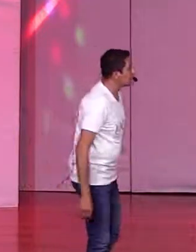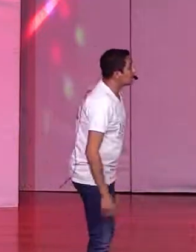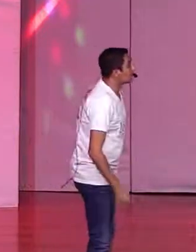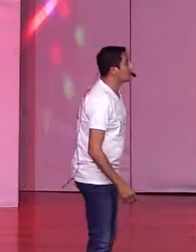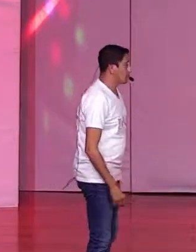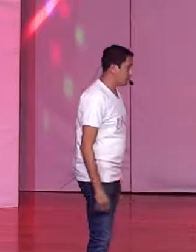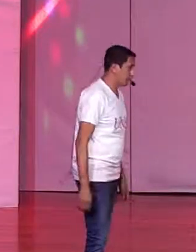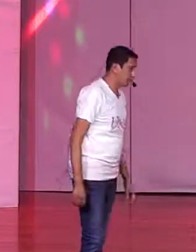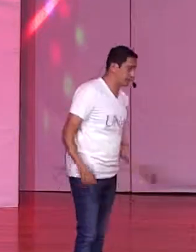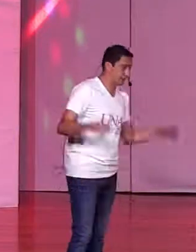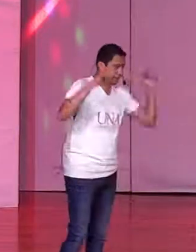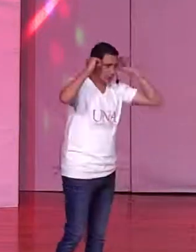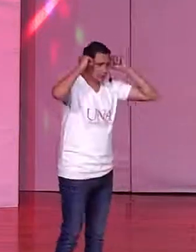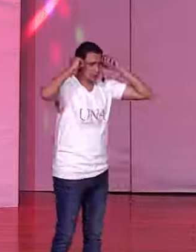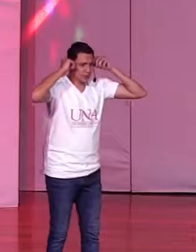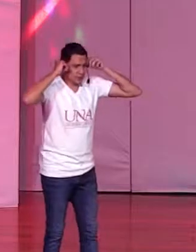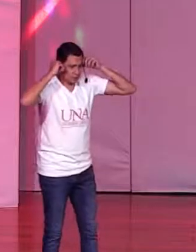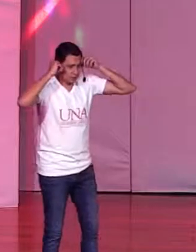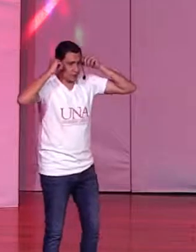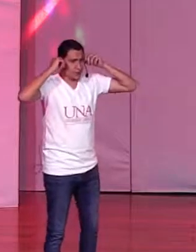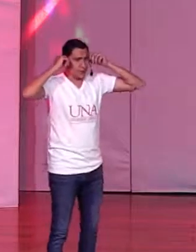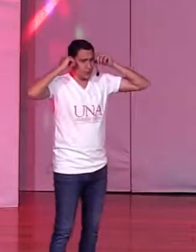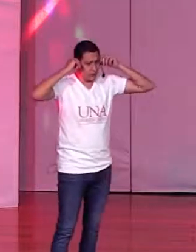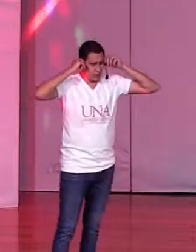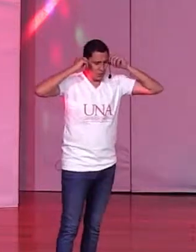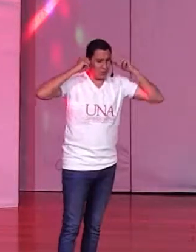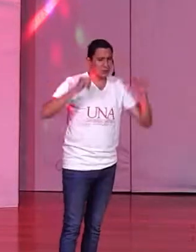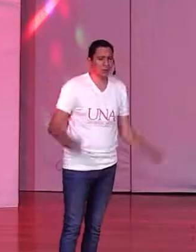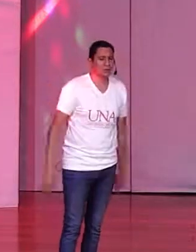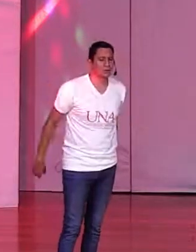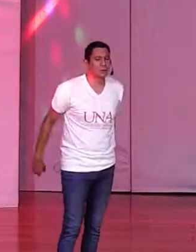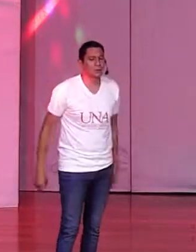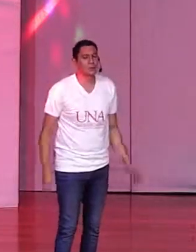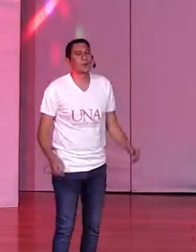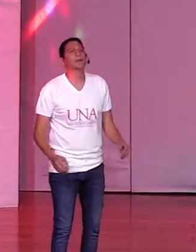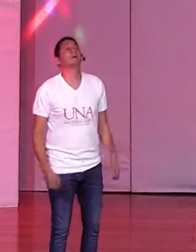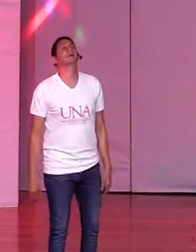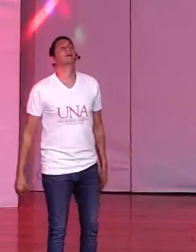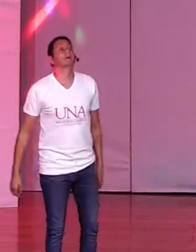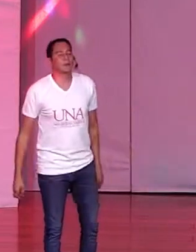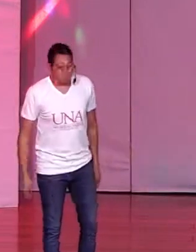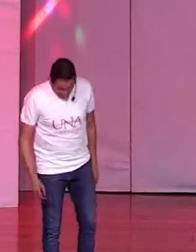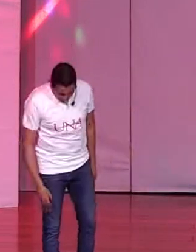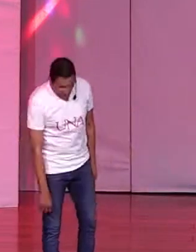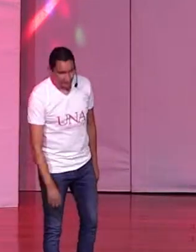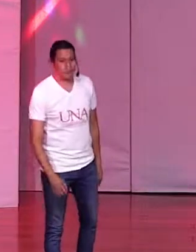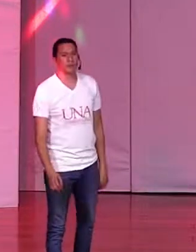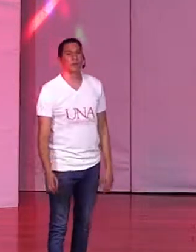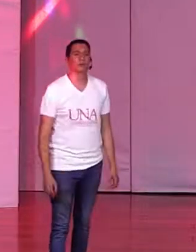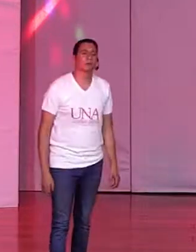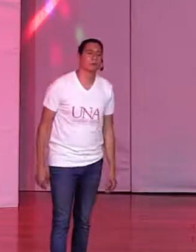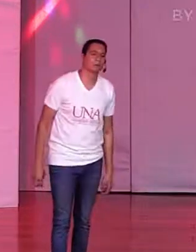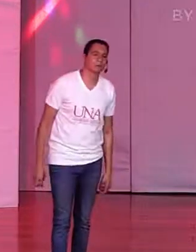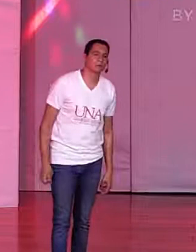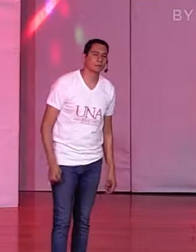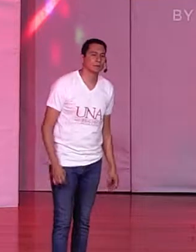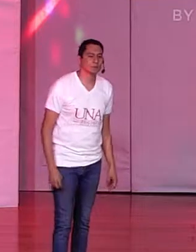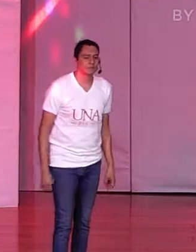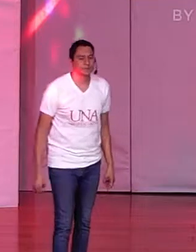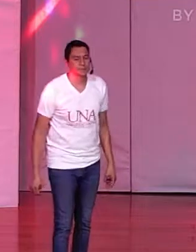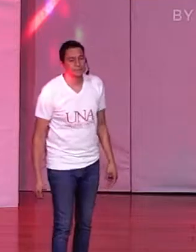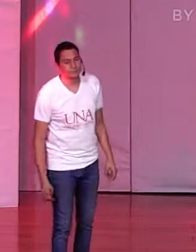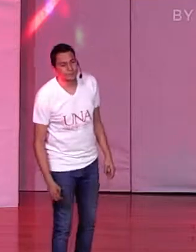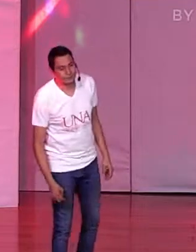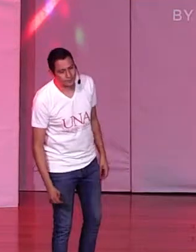Buenísimo. Amigo, pero también aquí en la Universidad Nacional tenemos la Unidad de Éxito Académico y Enlace Profesional. Perfecto. ¿Verdad? Y ellos tienen